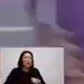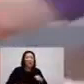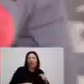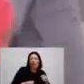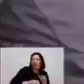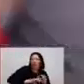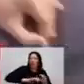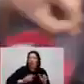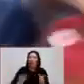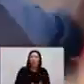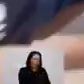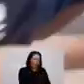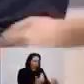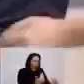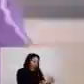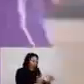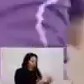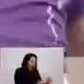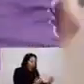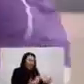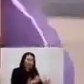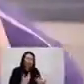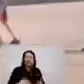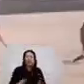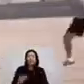¡Gracias!